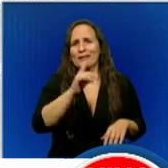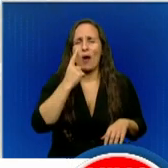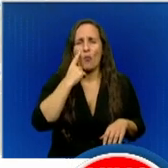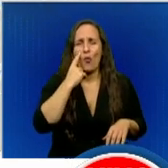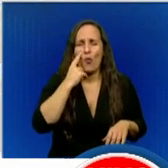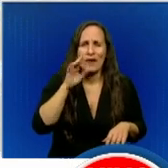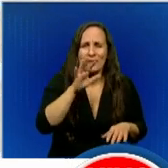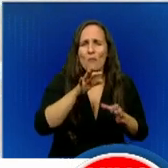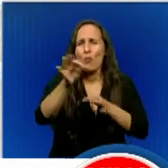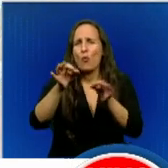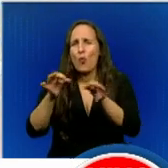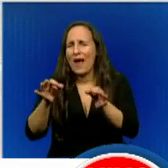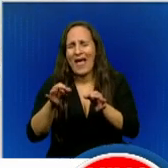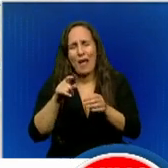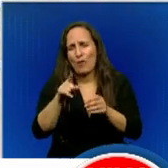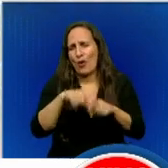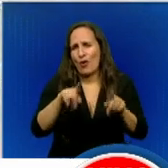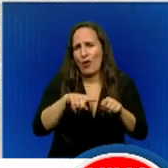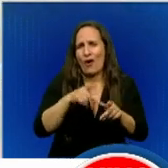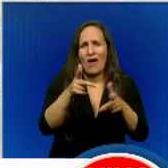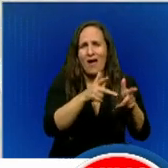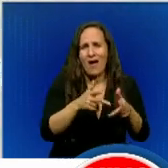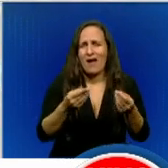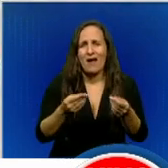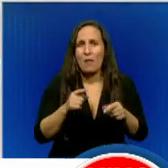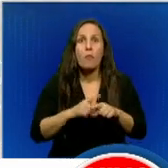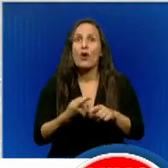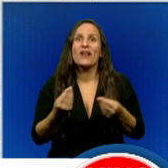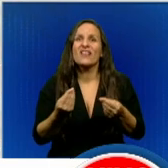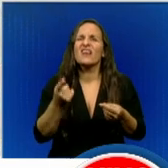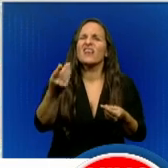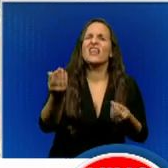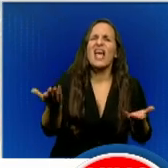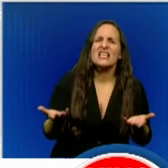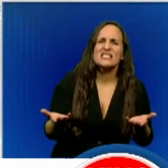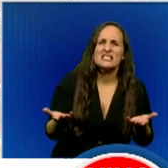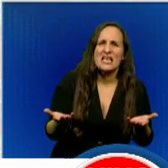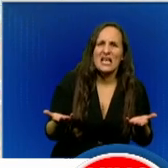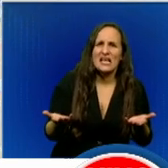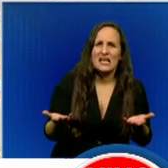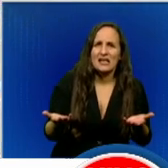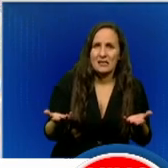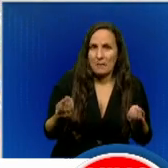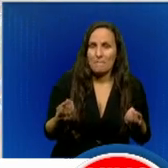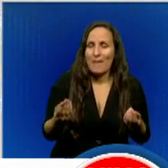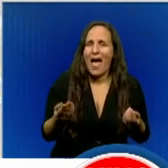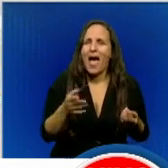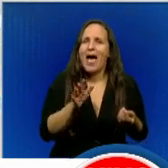municipio en cada pueblo que hace la política que hacen ustedes para contribuir